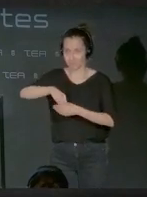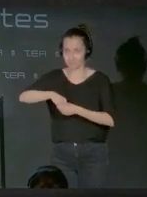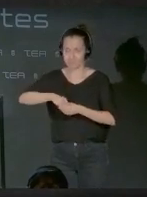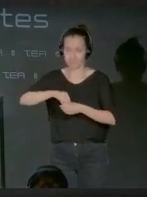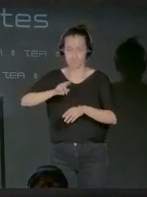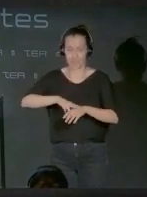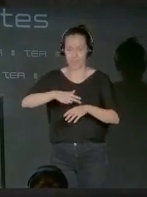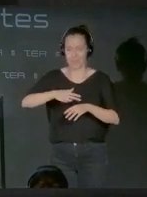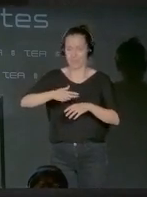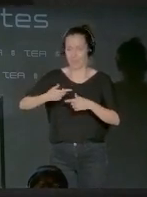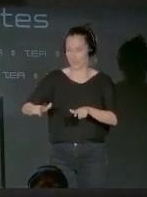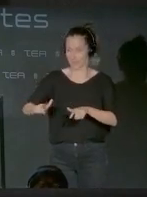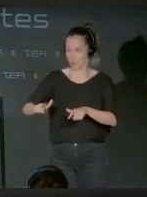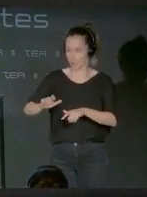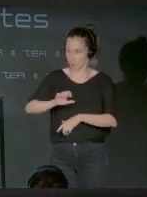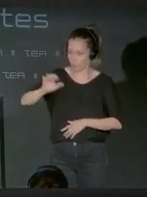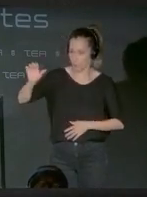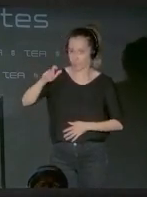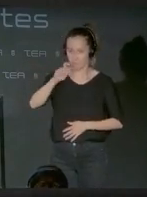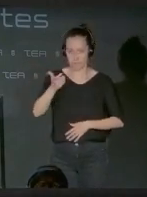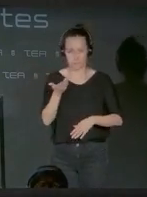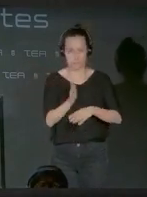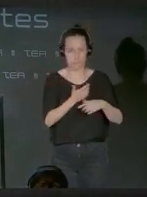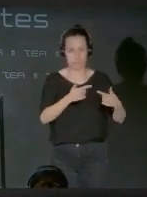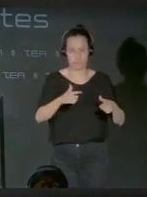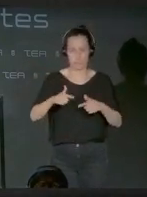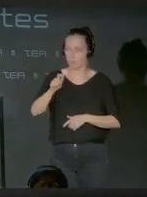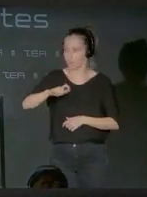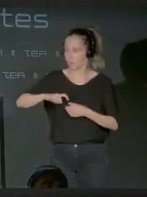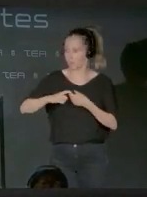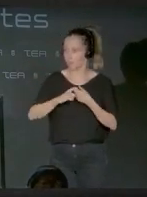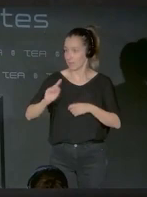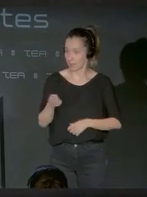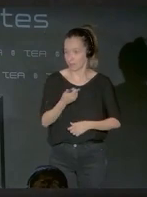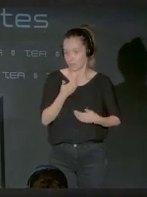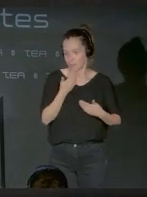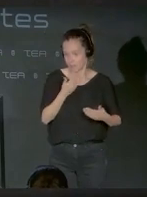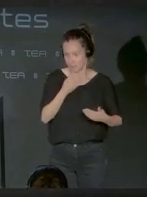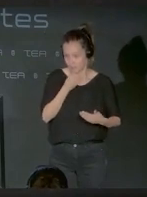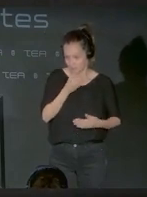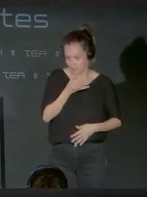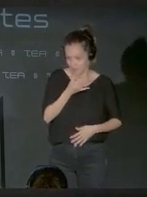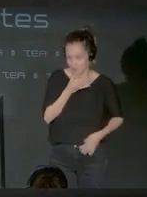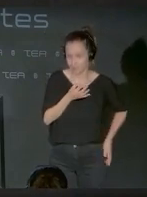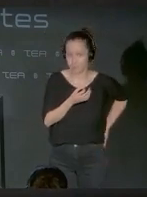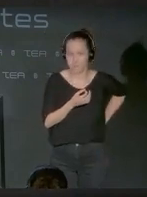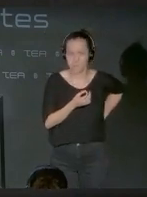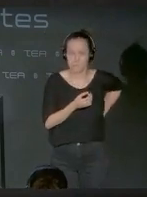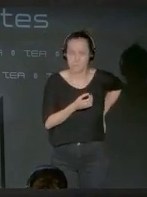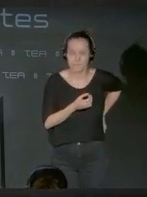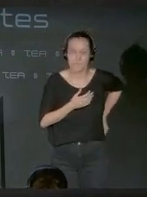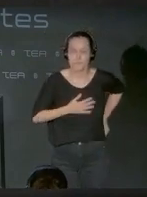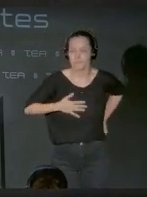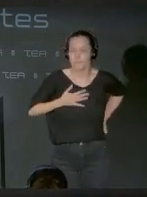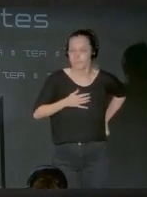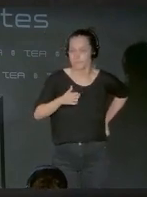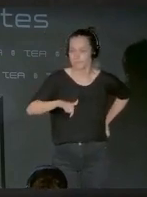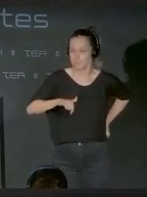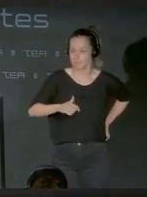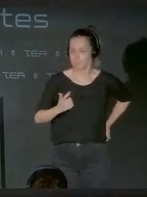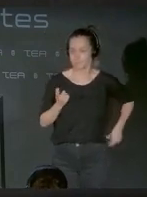europea representantes del sector todos los participantes aquí presentes es un placer estar hoy aquí participando en estas jornadas